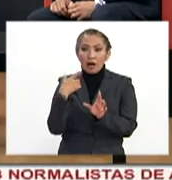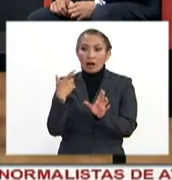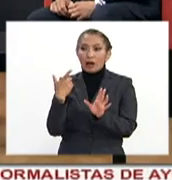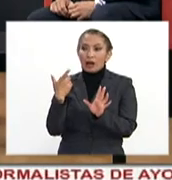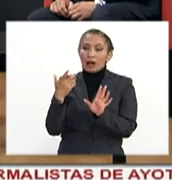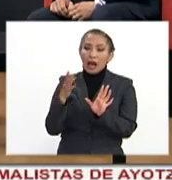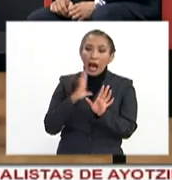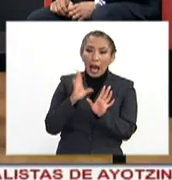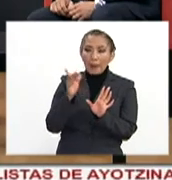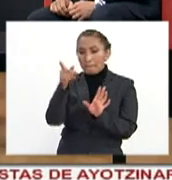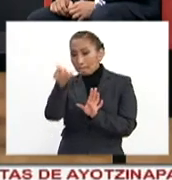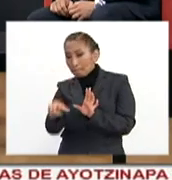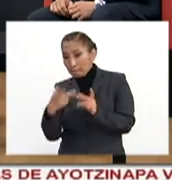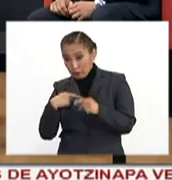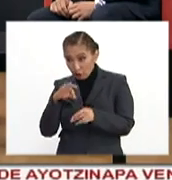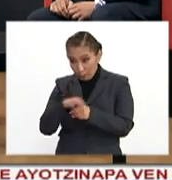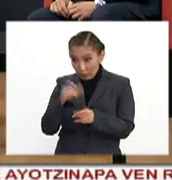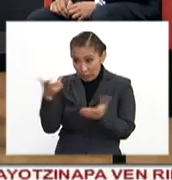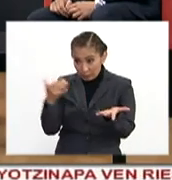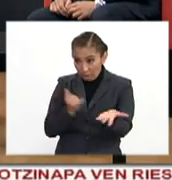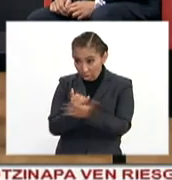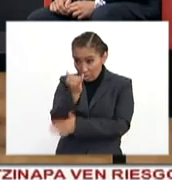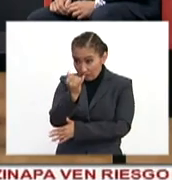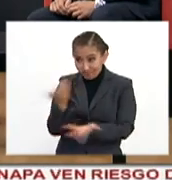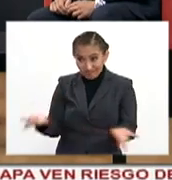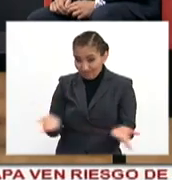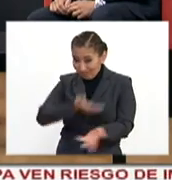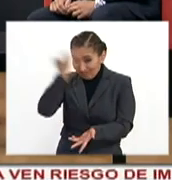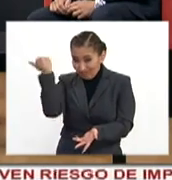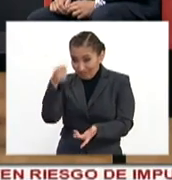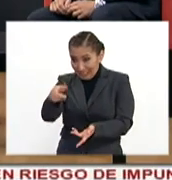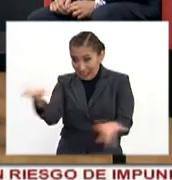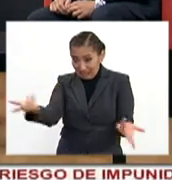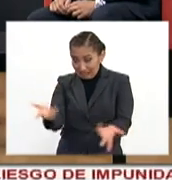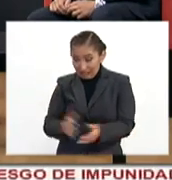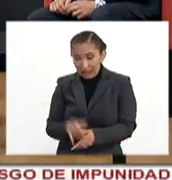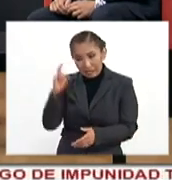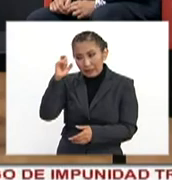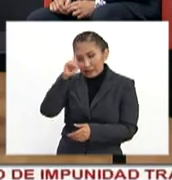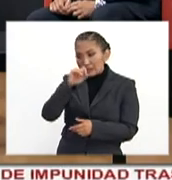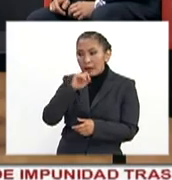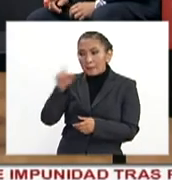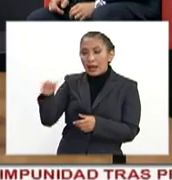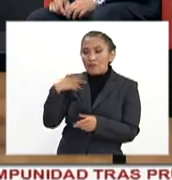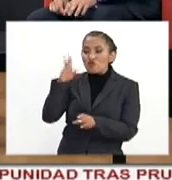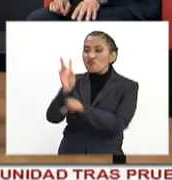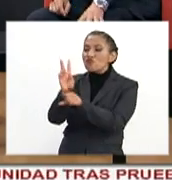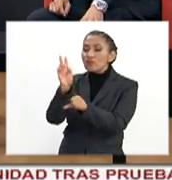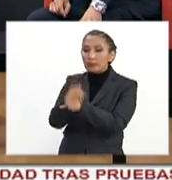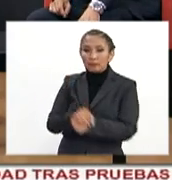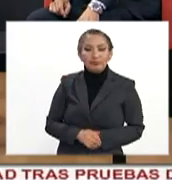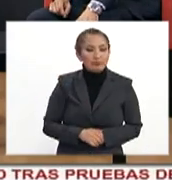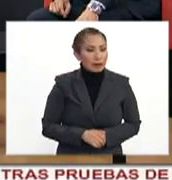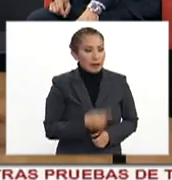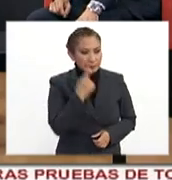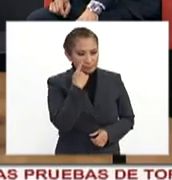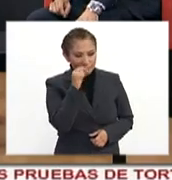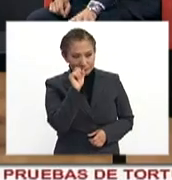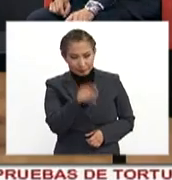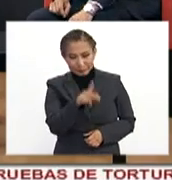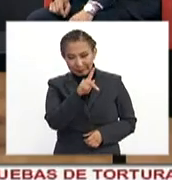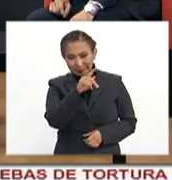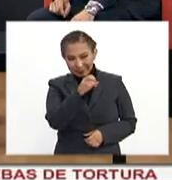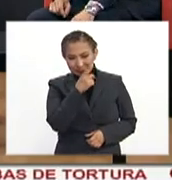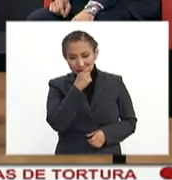control, que sea gente que vota en ese distrito, y es muy difícil también la supervisión. Y fíjate, Paco, que en referencia a